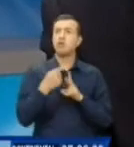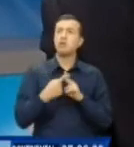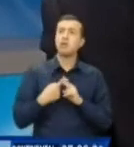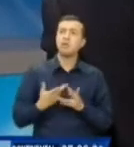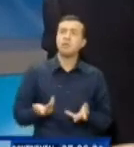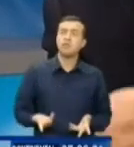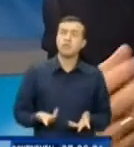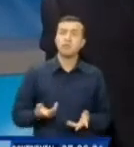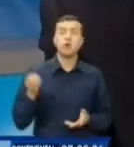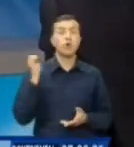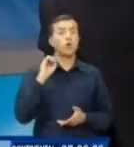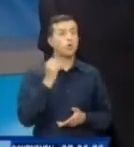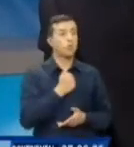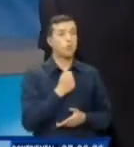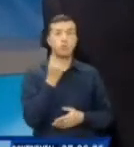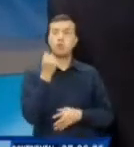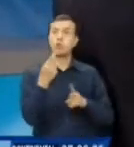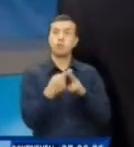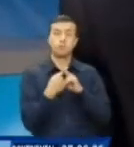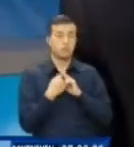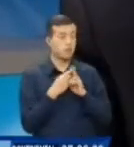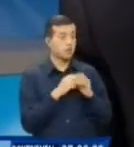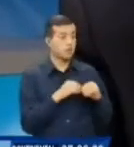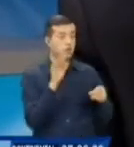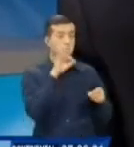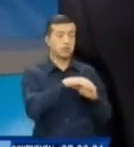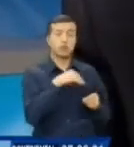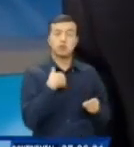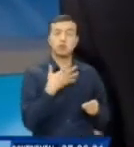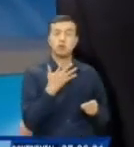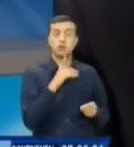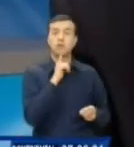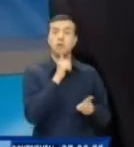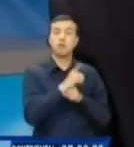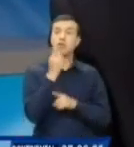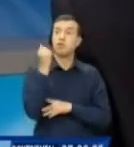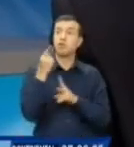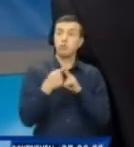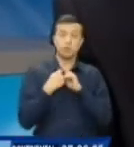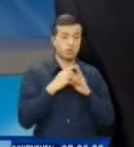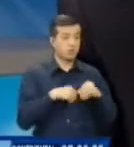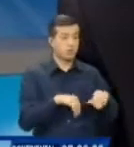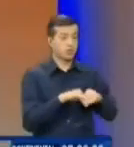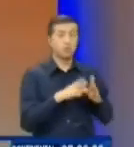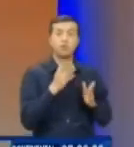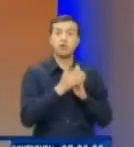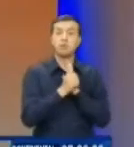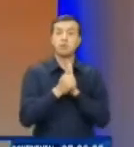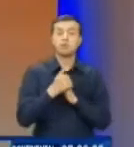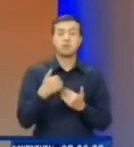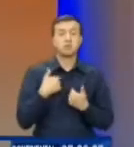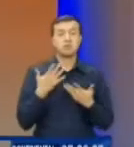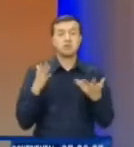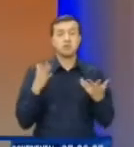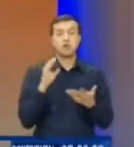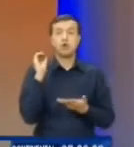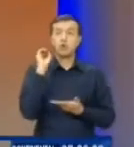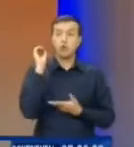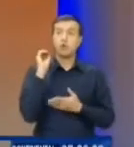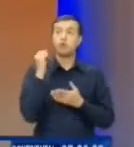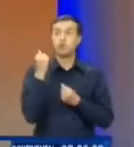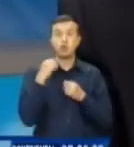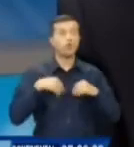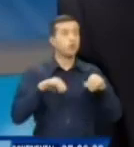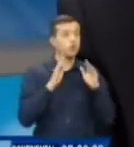crédito tengo el crédito y no tengo la semilla o tengo el crédito y la tierra y no tengo la capacitación o tengo el crédito la